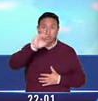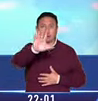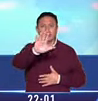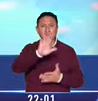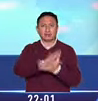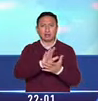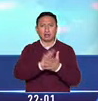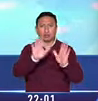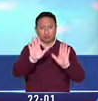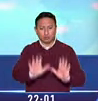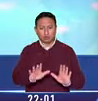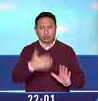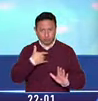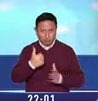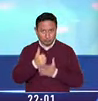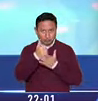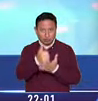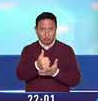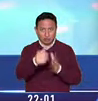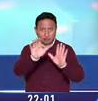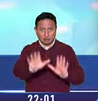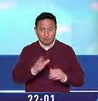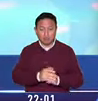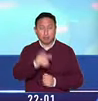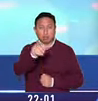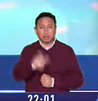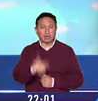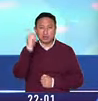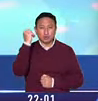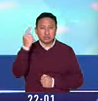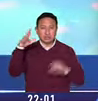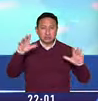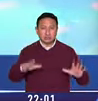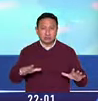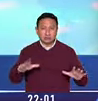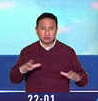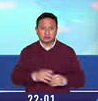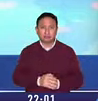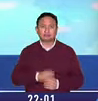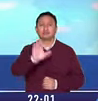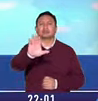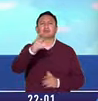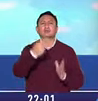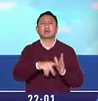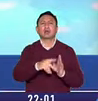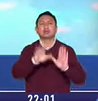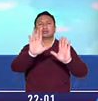policías. Queremos ayudarte. Pero el ciudadano no entraba en razón. Queremos enterarnos qué pasó.